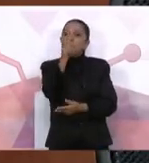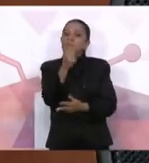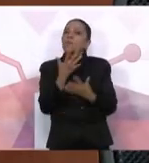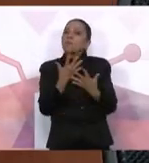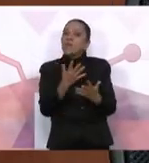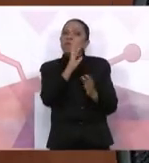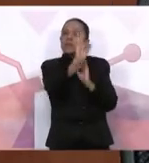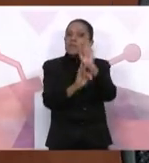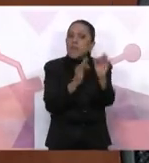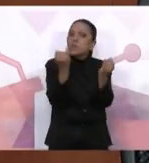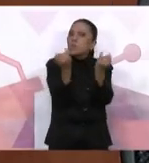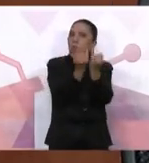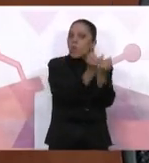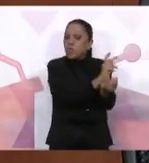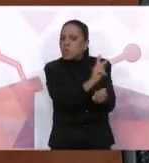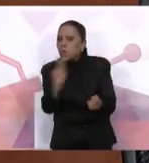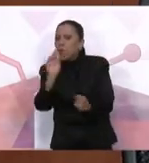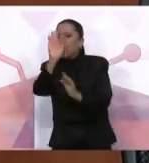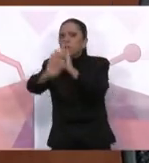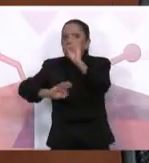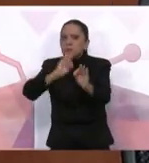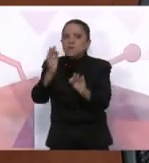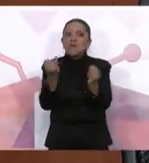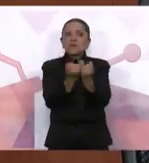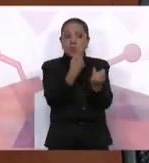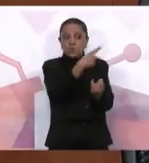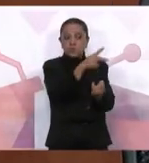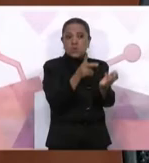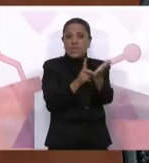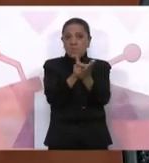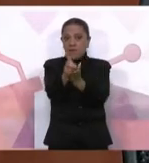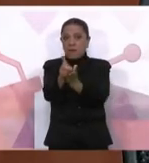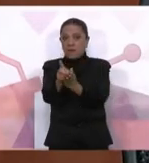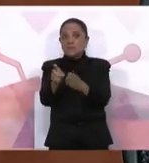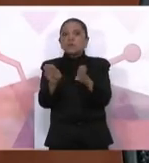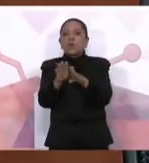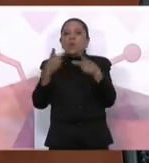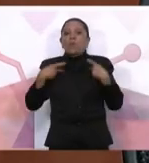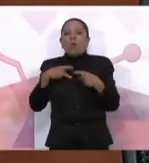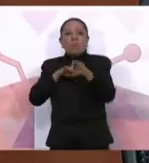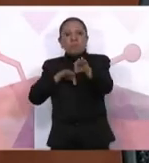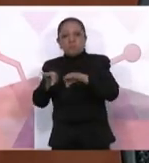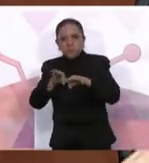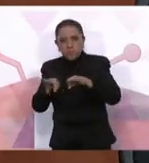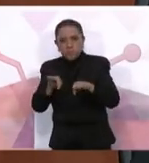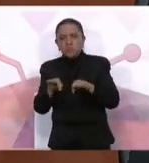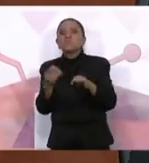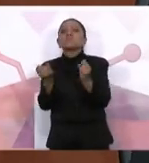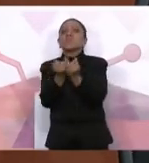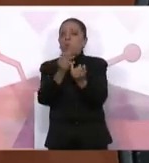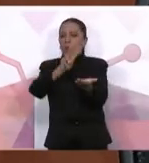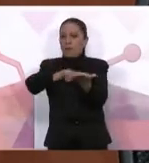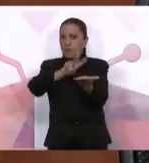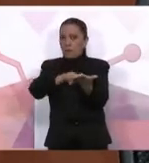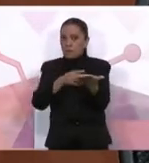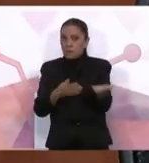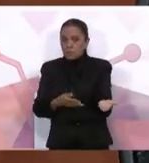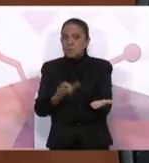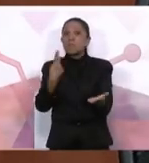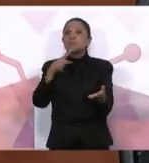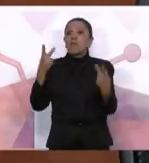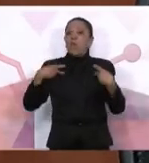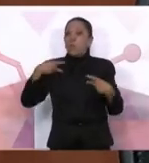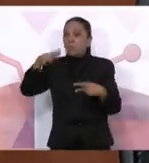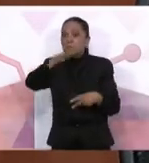un trato en donde sus derechos como como trabajadores estén garantizados pero a la ciudadanía le den un